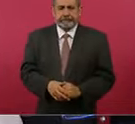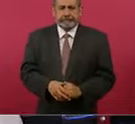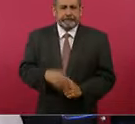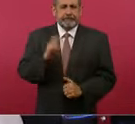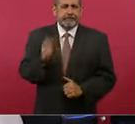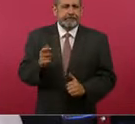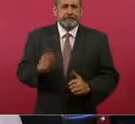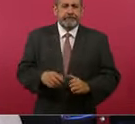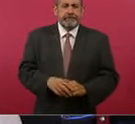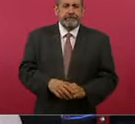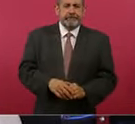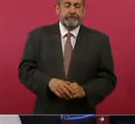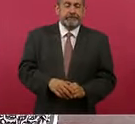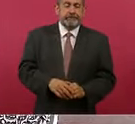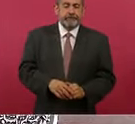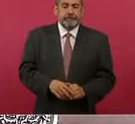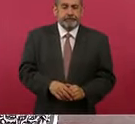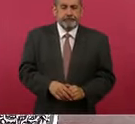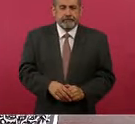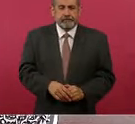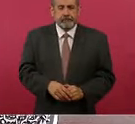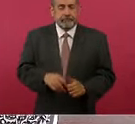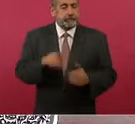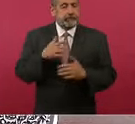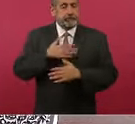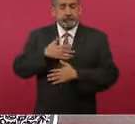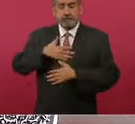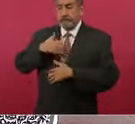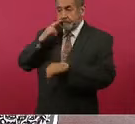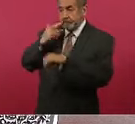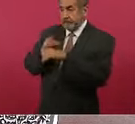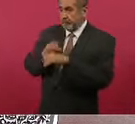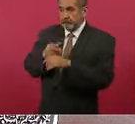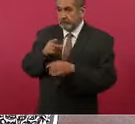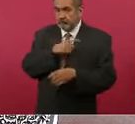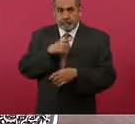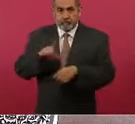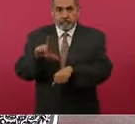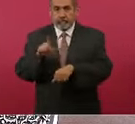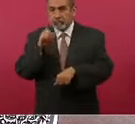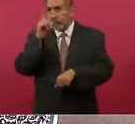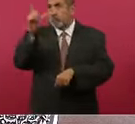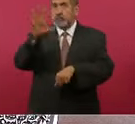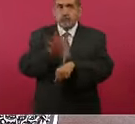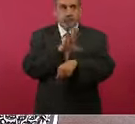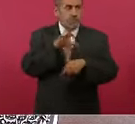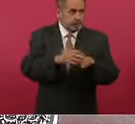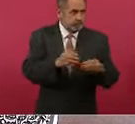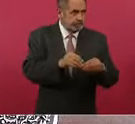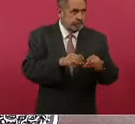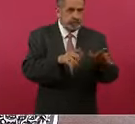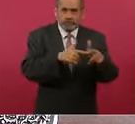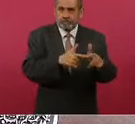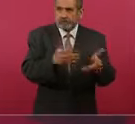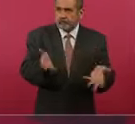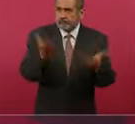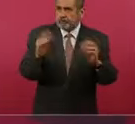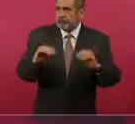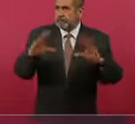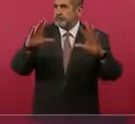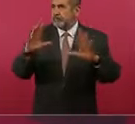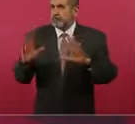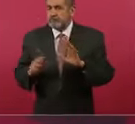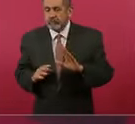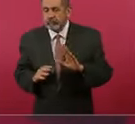entonces, además de que es nuestra responsabilidad que no falte la energía eléctrica, pues yo les digo, no